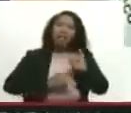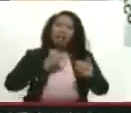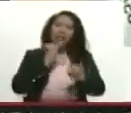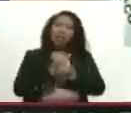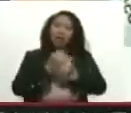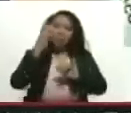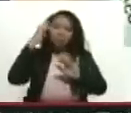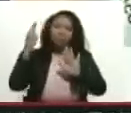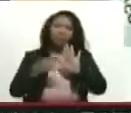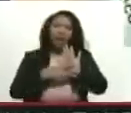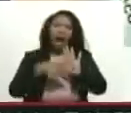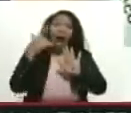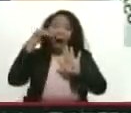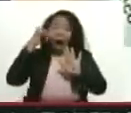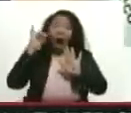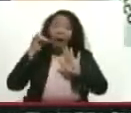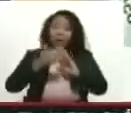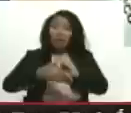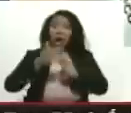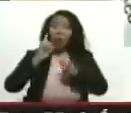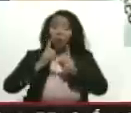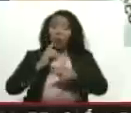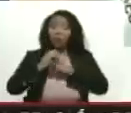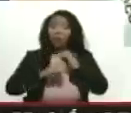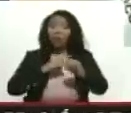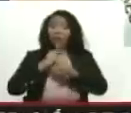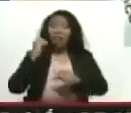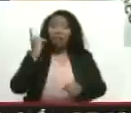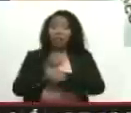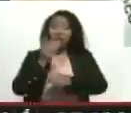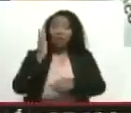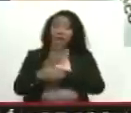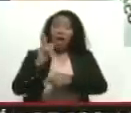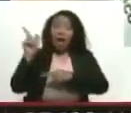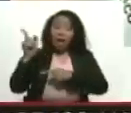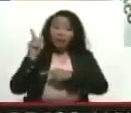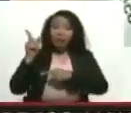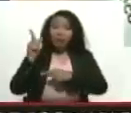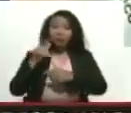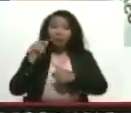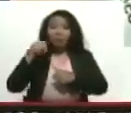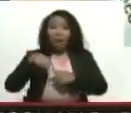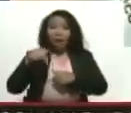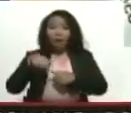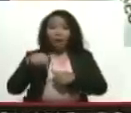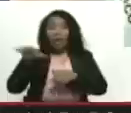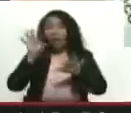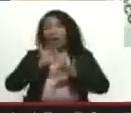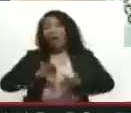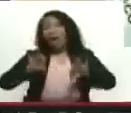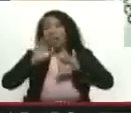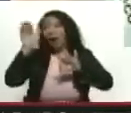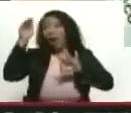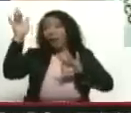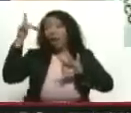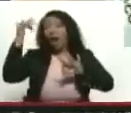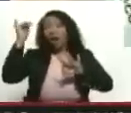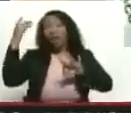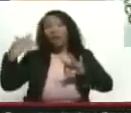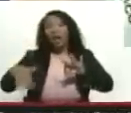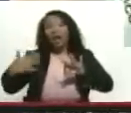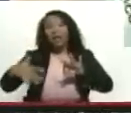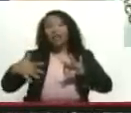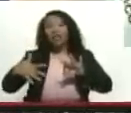internacionales? Hay delitos transnacionales que tienen que ser castigados. Por ejemplo, este, nadie desde el exterior tiene derecho a estar